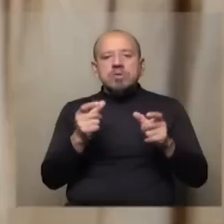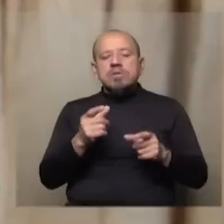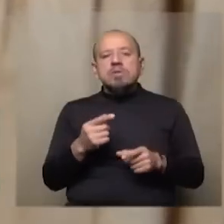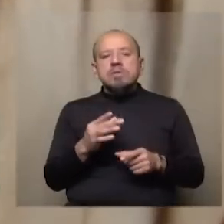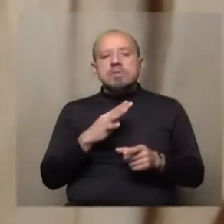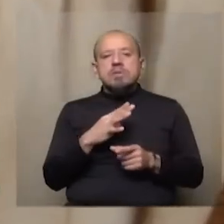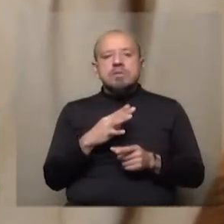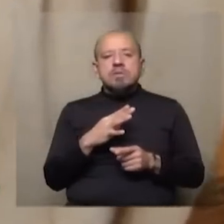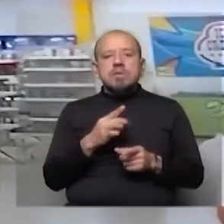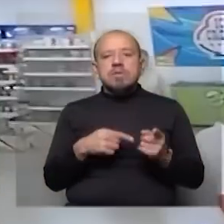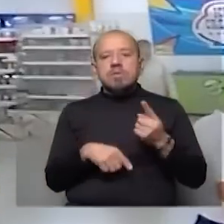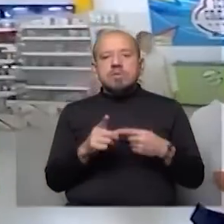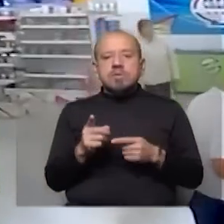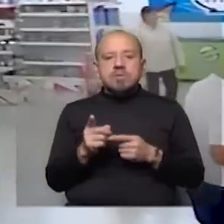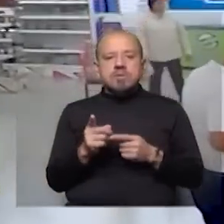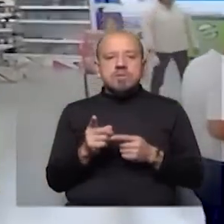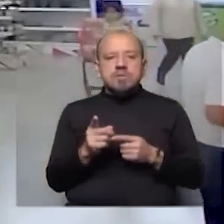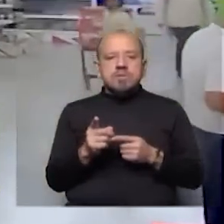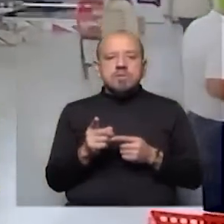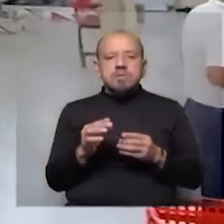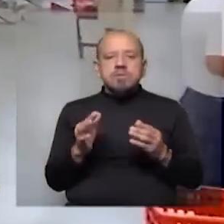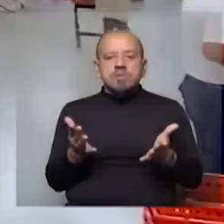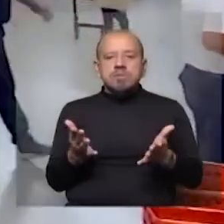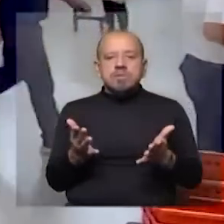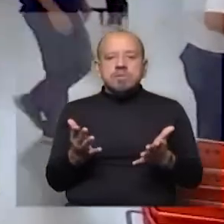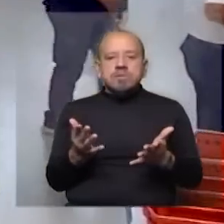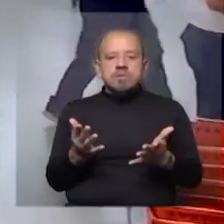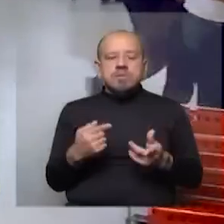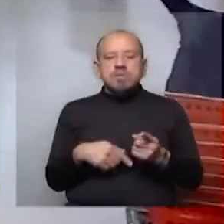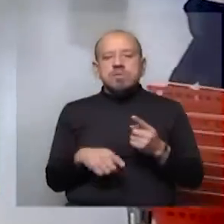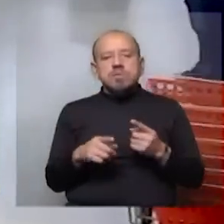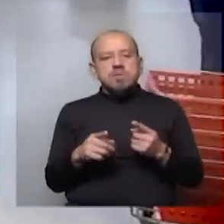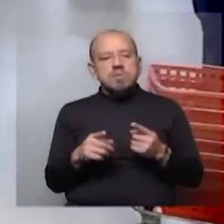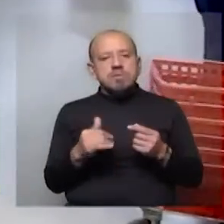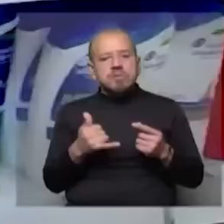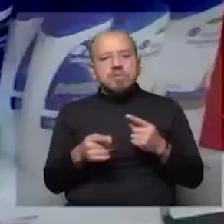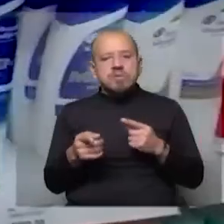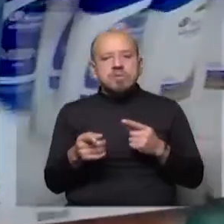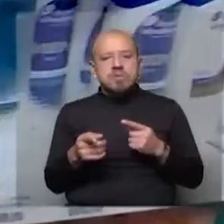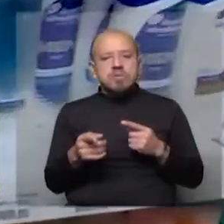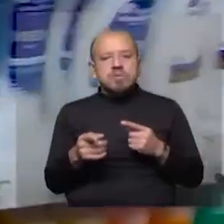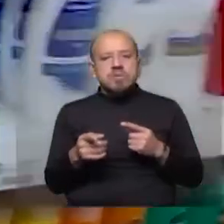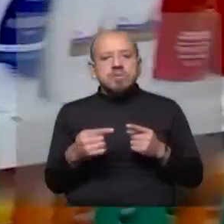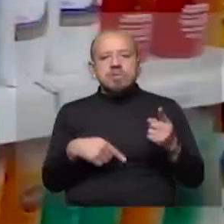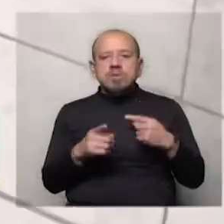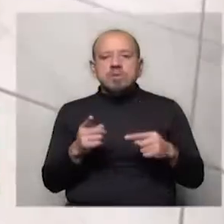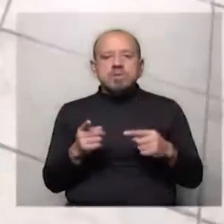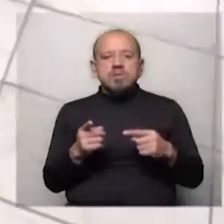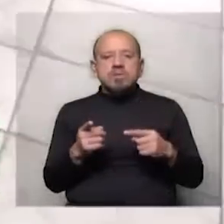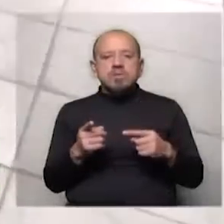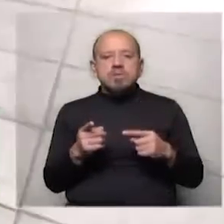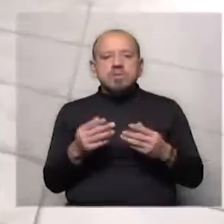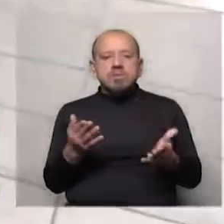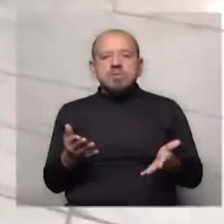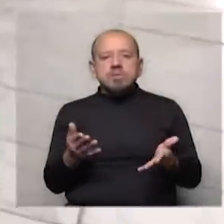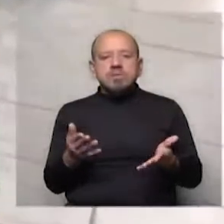que el fenómeno eh digamos tiene también sus eh relativizacion pero de todas maneras